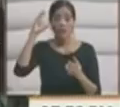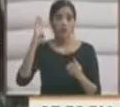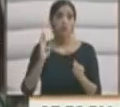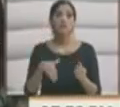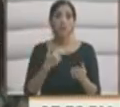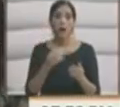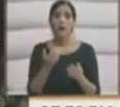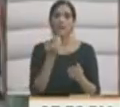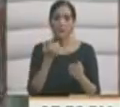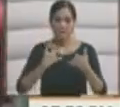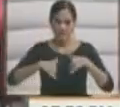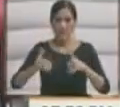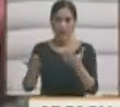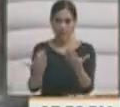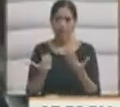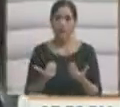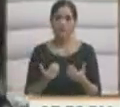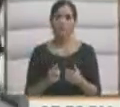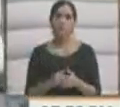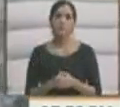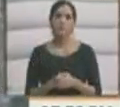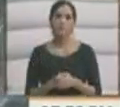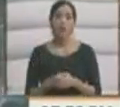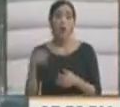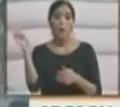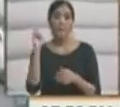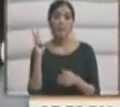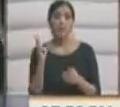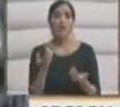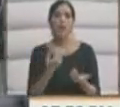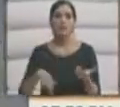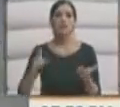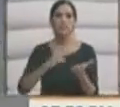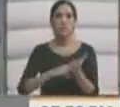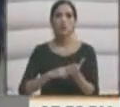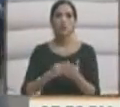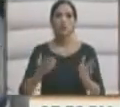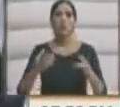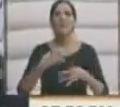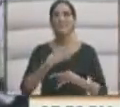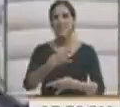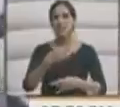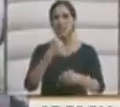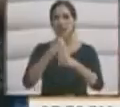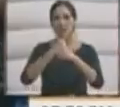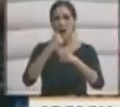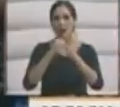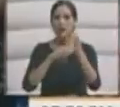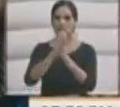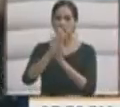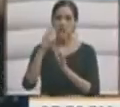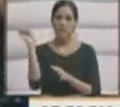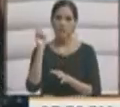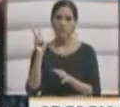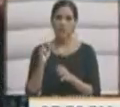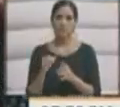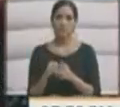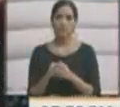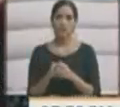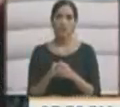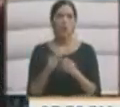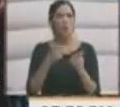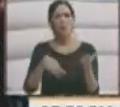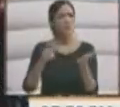pronto tengo a mi hija aquí. Los venezolanos reafirmaron su intención de trabajar en pro del desarrollo de la nación. ¿Por qué regresaron a nuestra